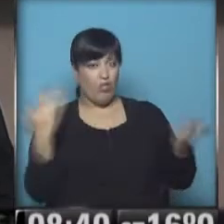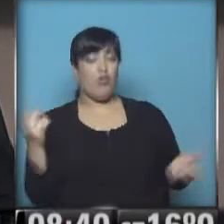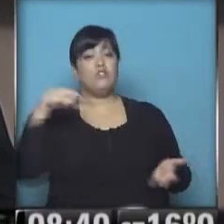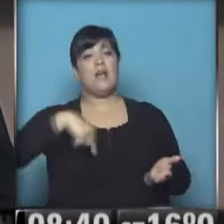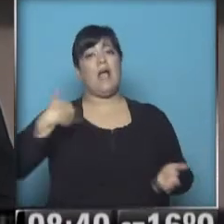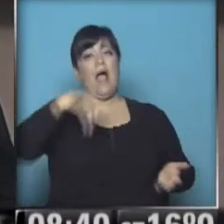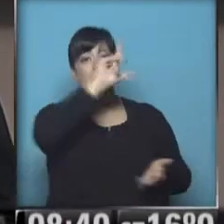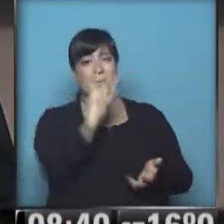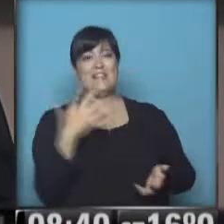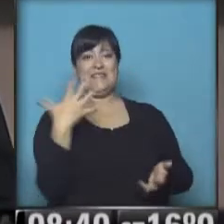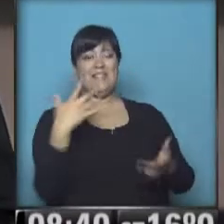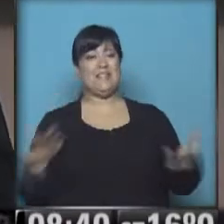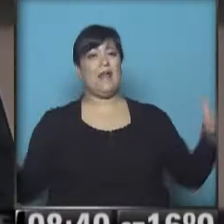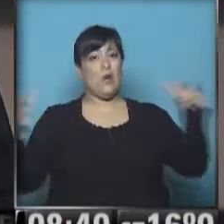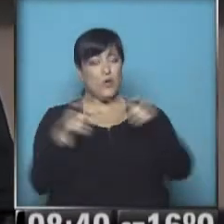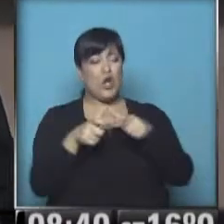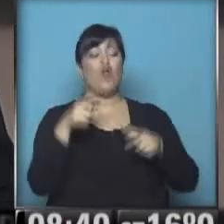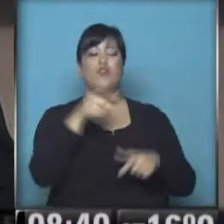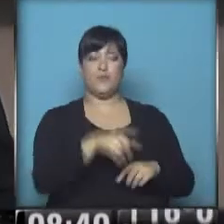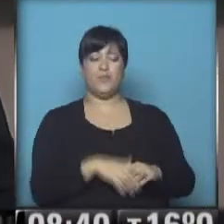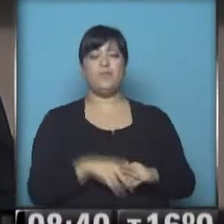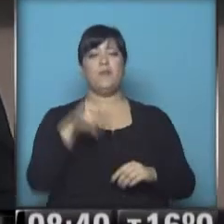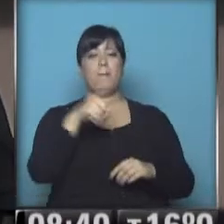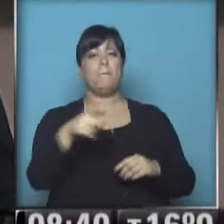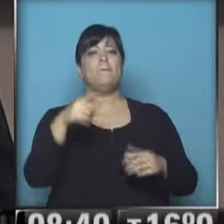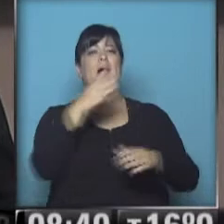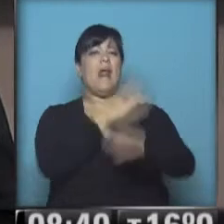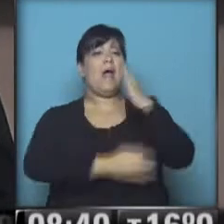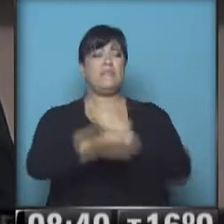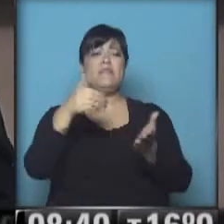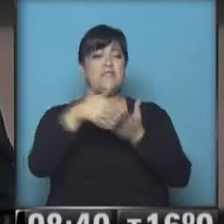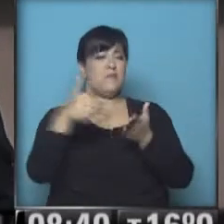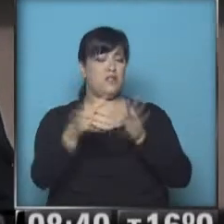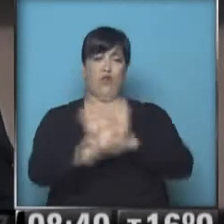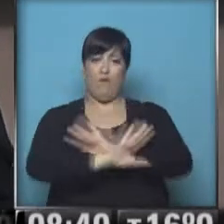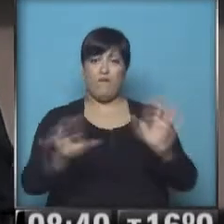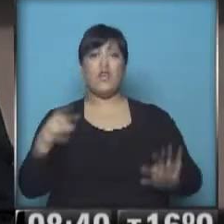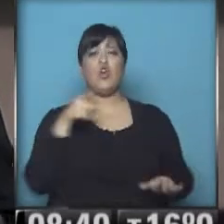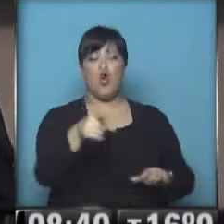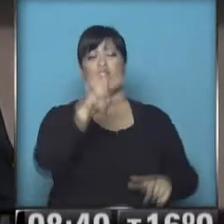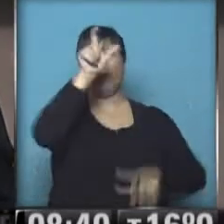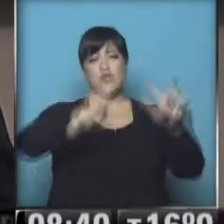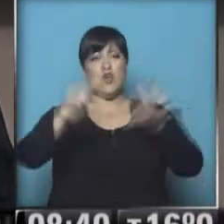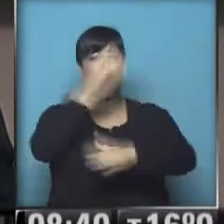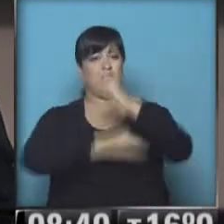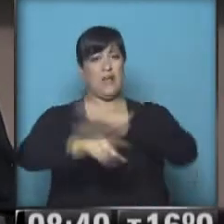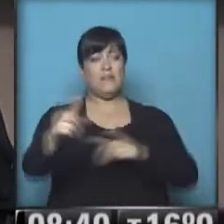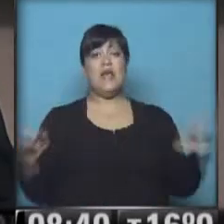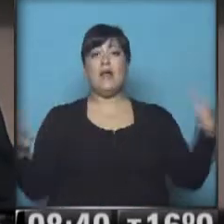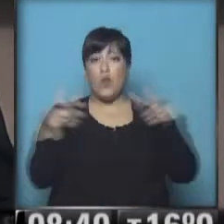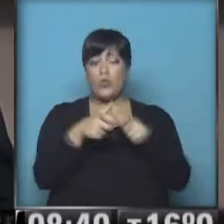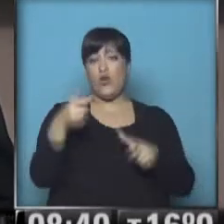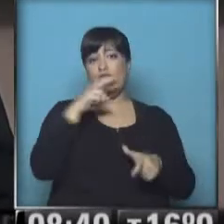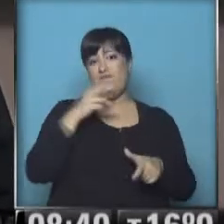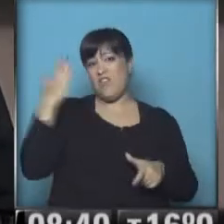país se realizó la quinta reunión del Comité para la Eliminación de Todas las Formas de Discriminación contra las Personas con Discapacidad. Esta reunión concluyó el